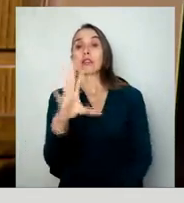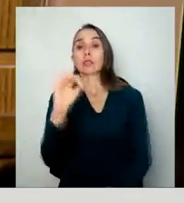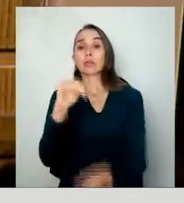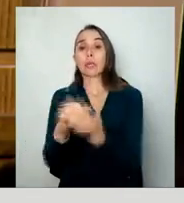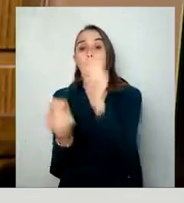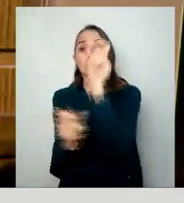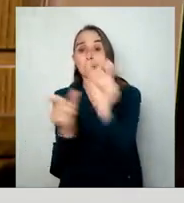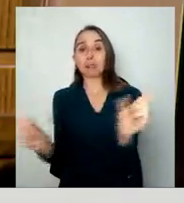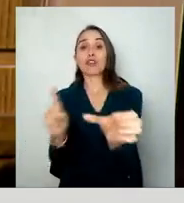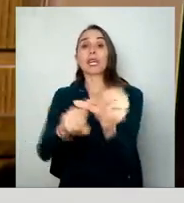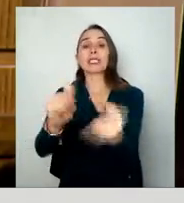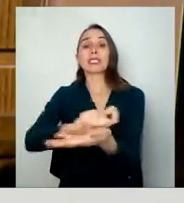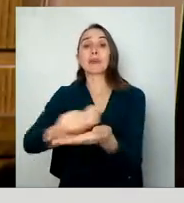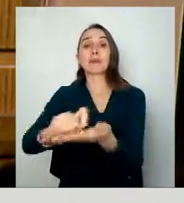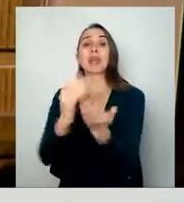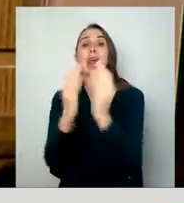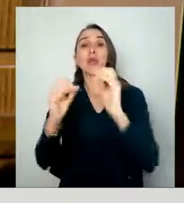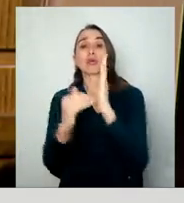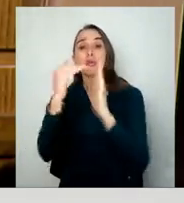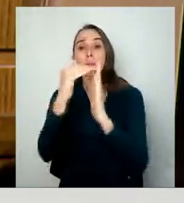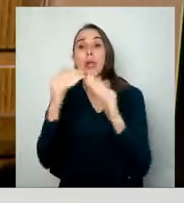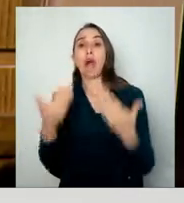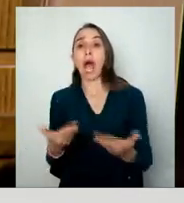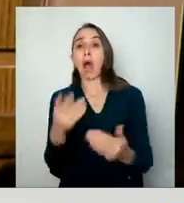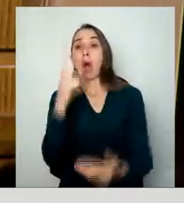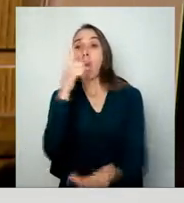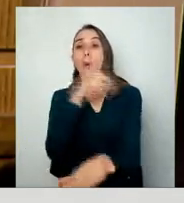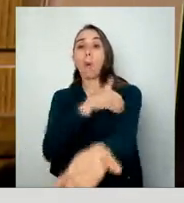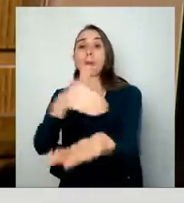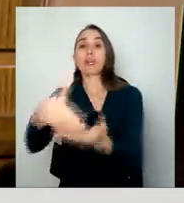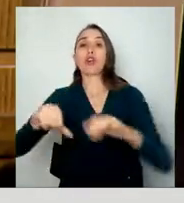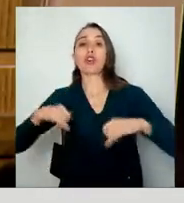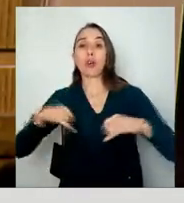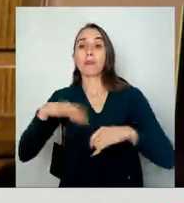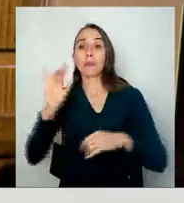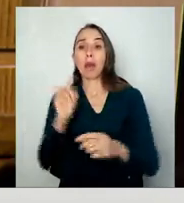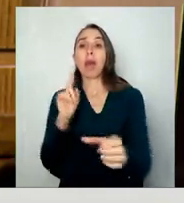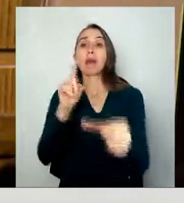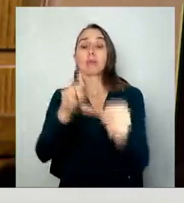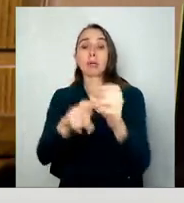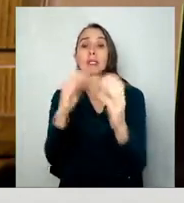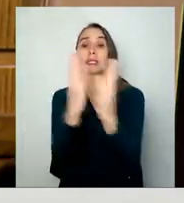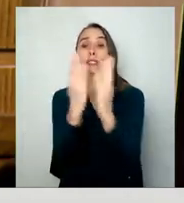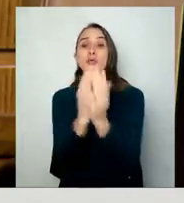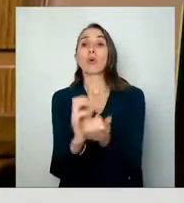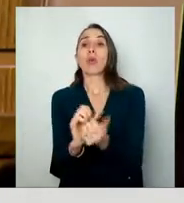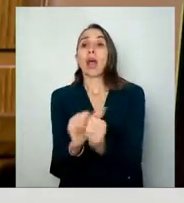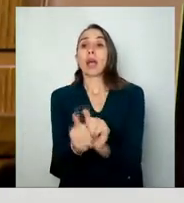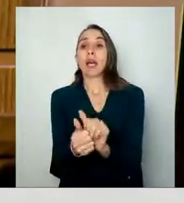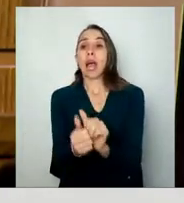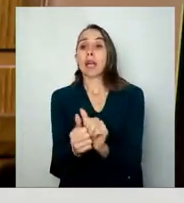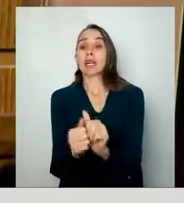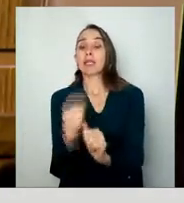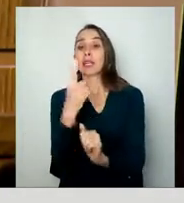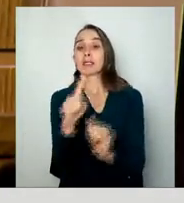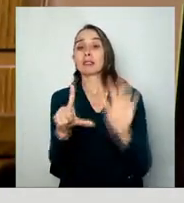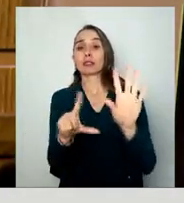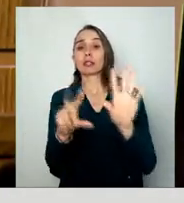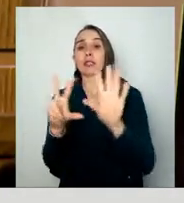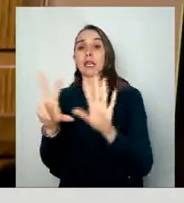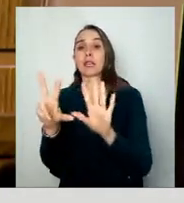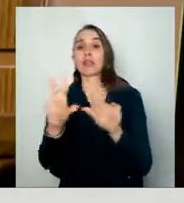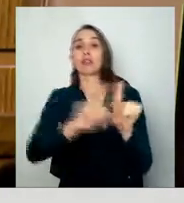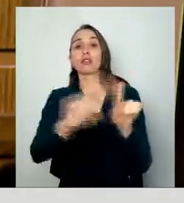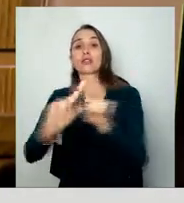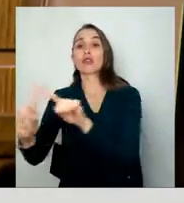en contraste con más de un millón de jóvenes que se encuentren hoy mismo cursando alguna carrera en los 178 planteles ubicados